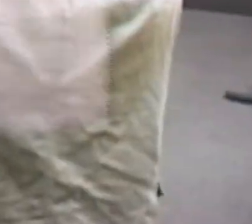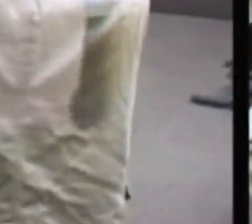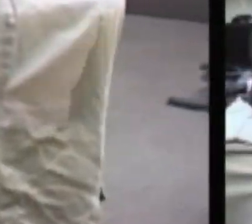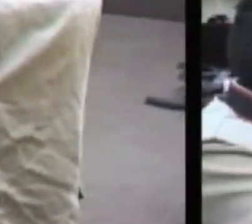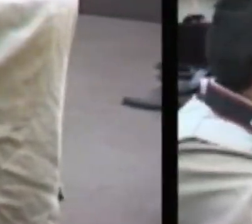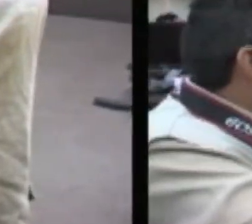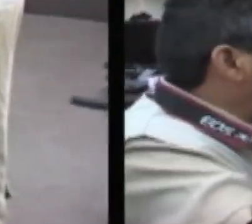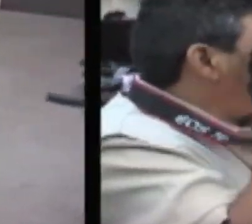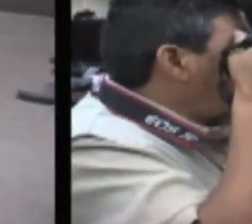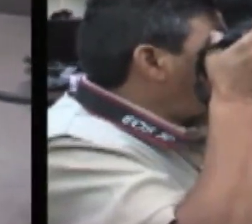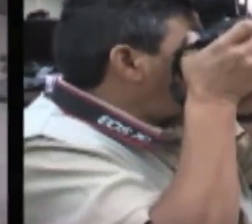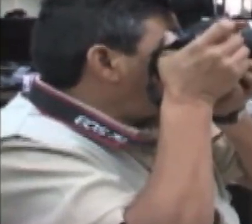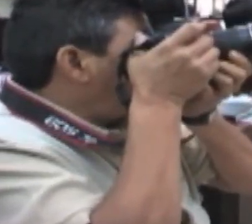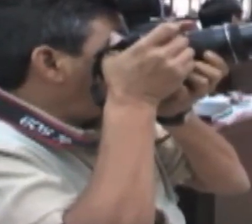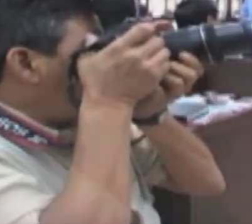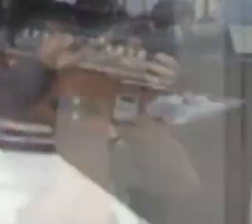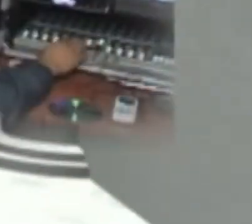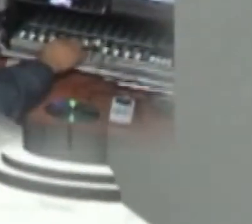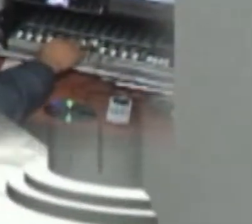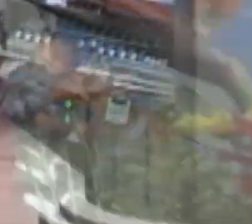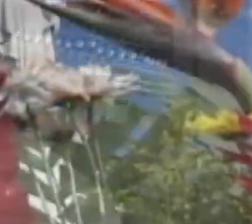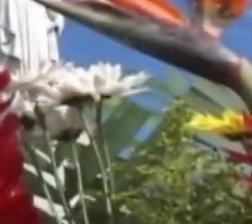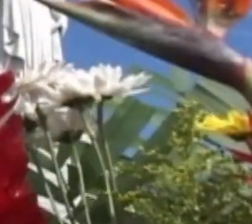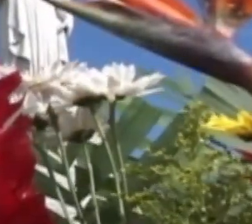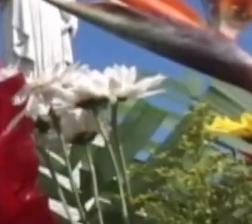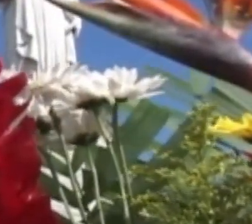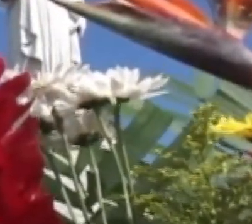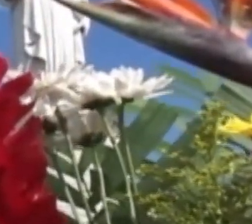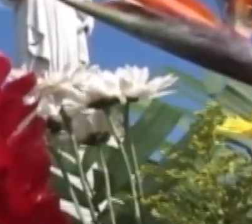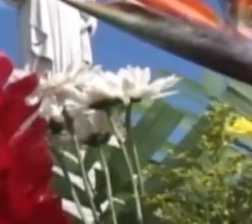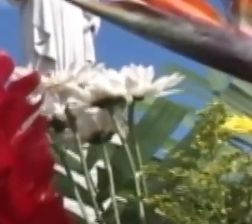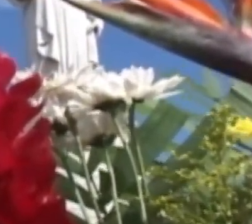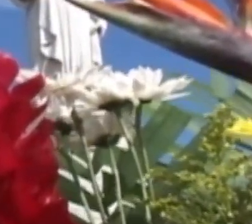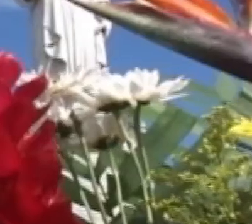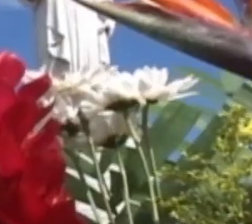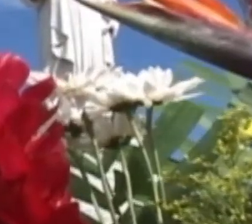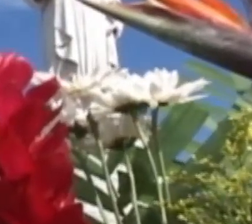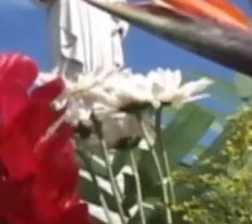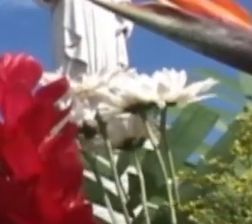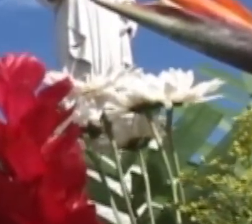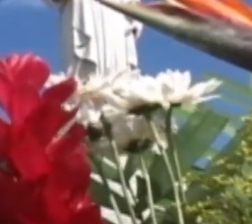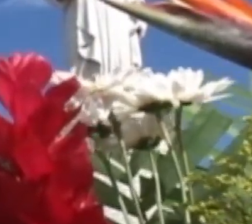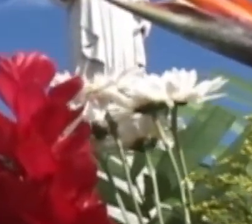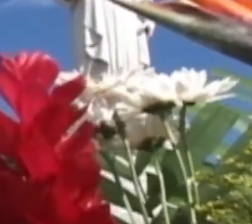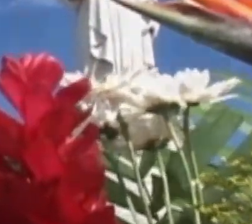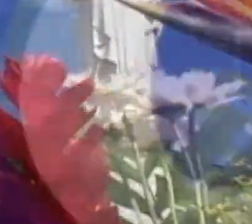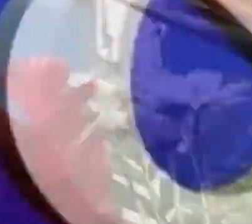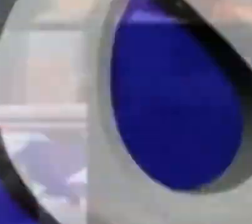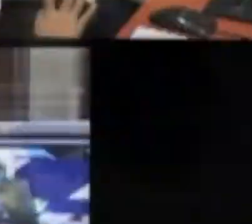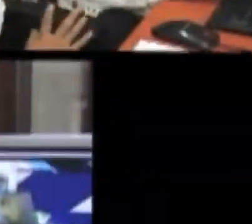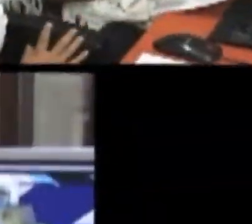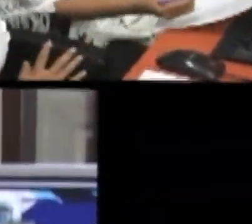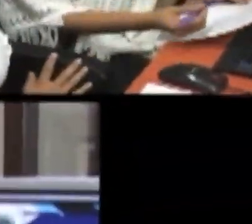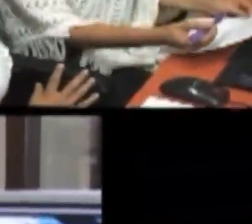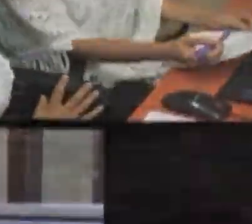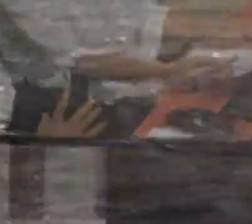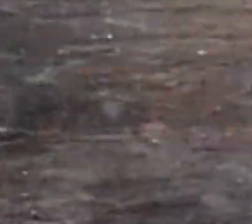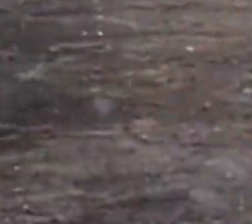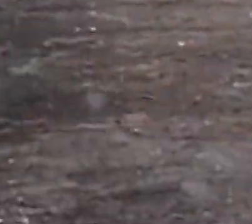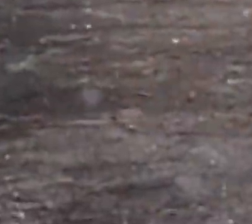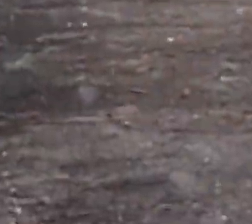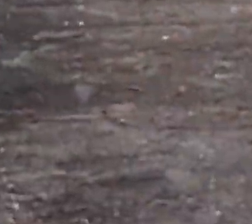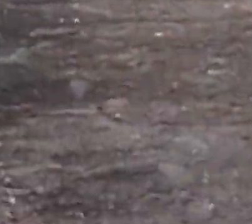e inocua para Creo la que población. Hay práctica, ¿verdad? Sí, hay prácticas que se han venido impulsando y creo que en ese